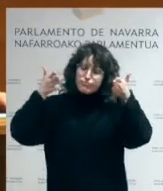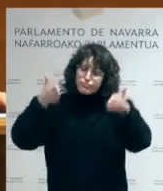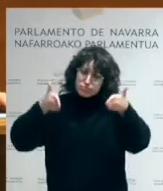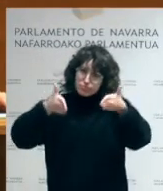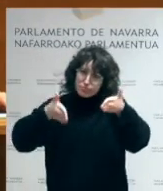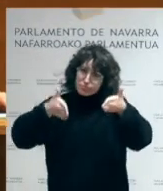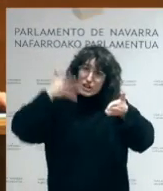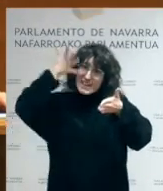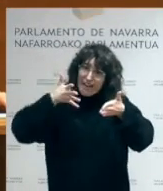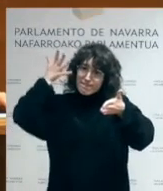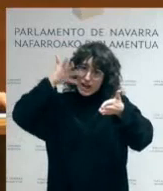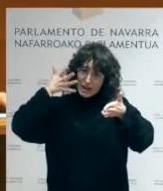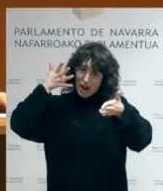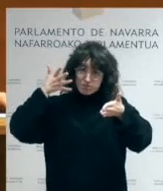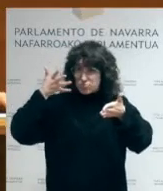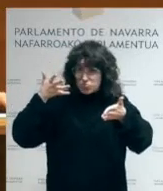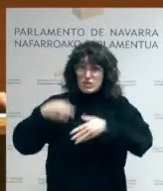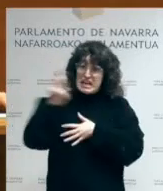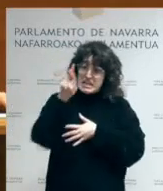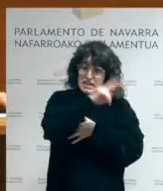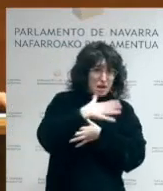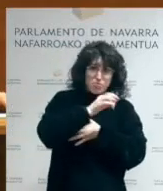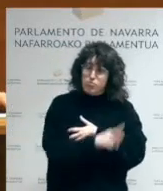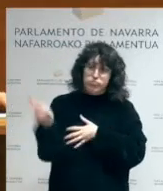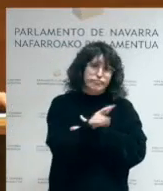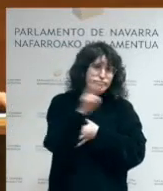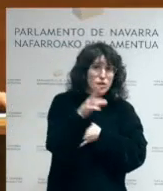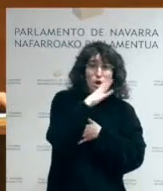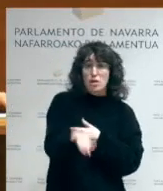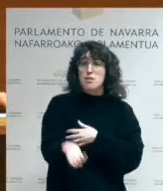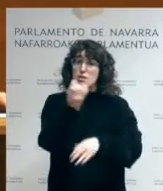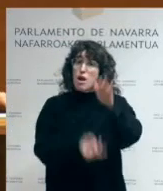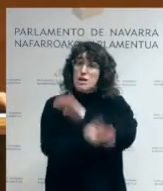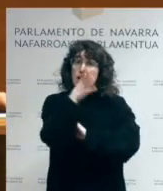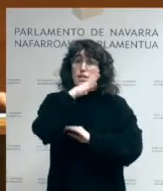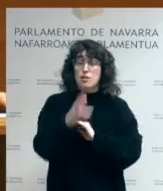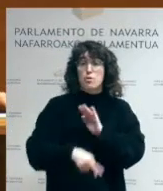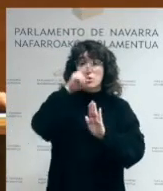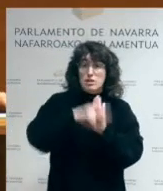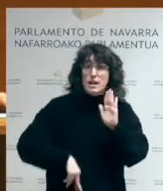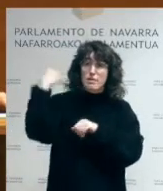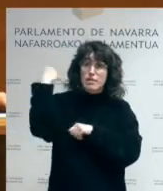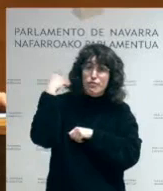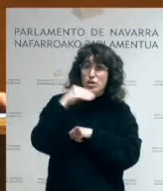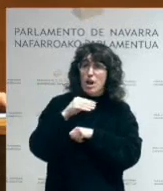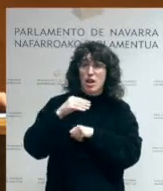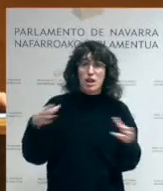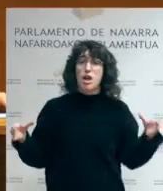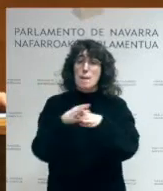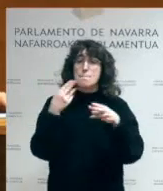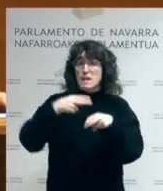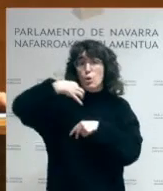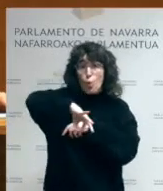nos cansaremos de repetirlo. Somos un partido que nace y vive con el régimen foral. Somos, de hecho, el único partido de todo el arco